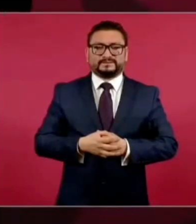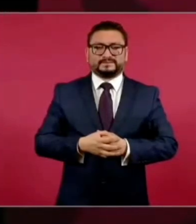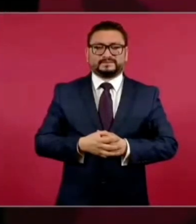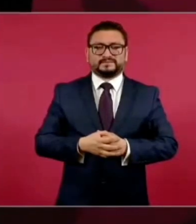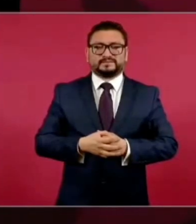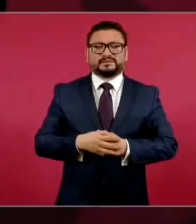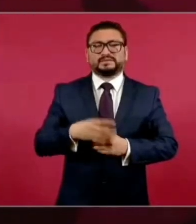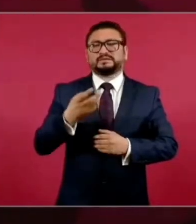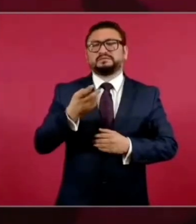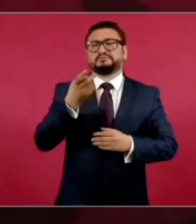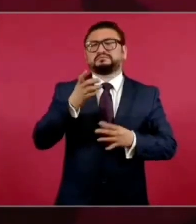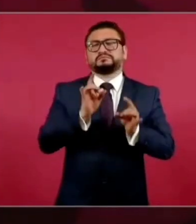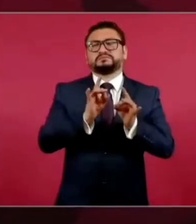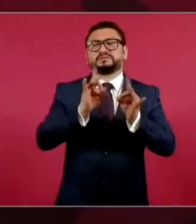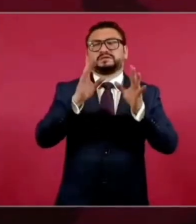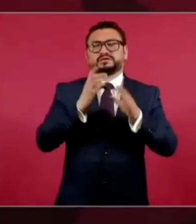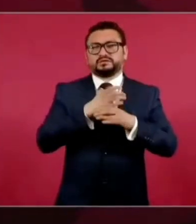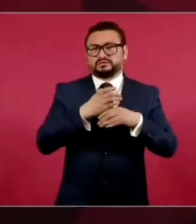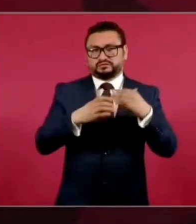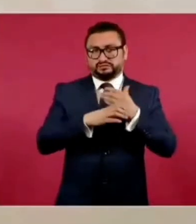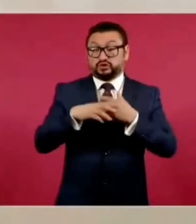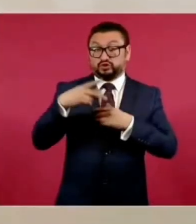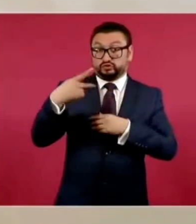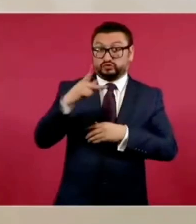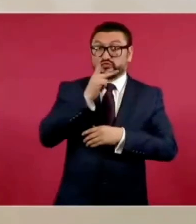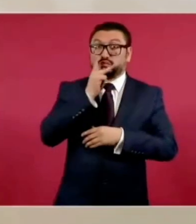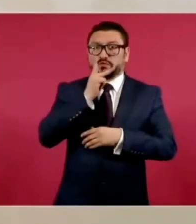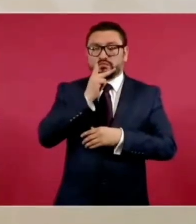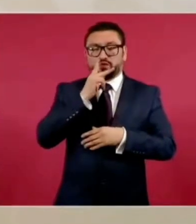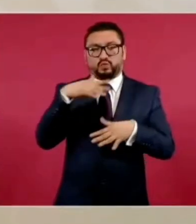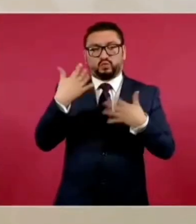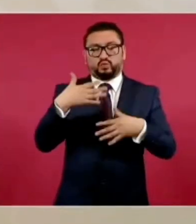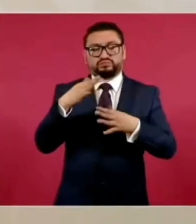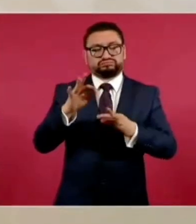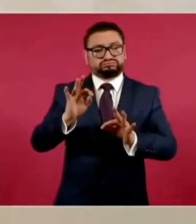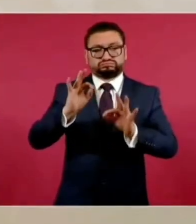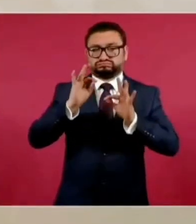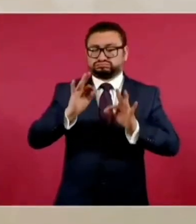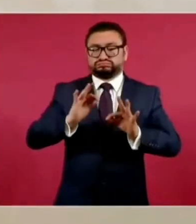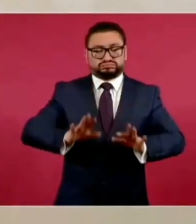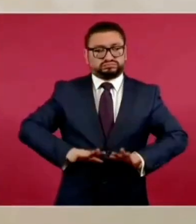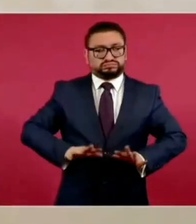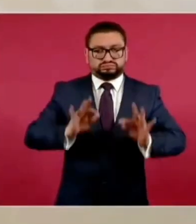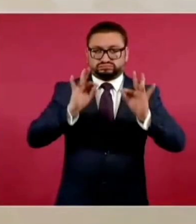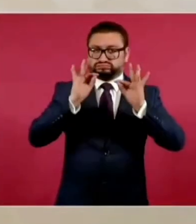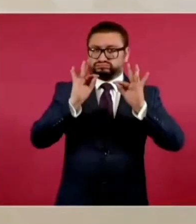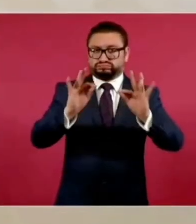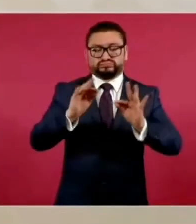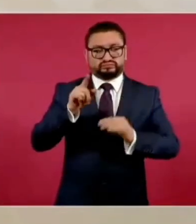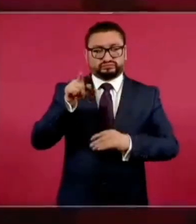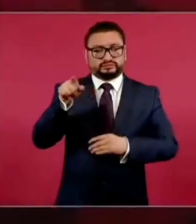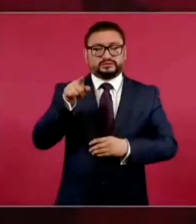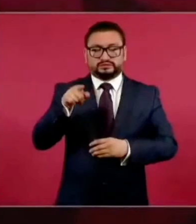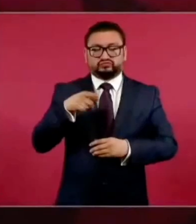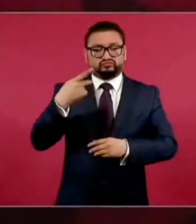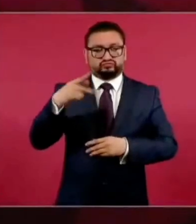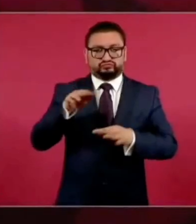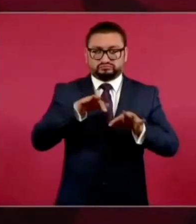cosas que suelen pasar. Su papá es extraordinario, diplomático, de carrera,